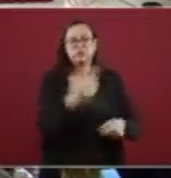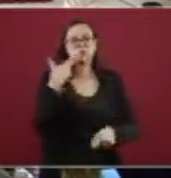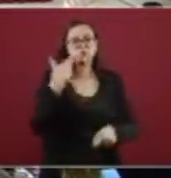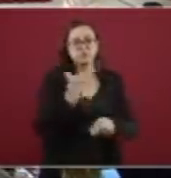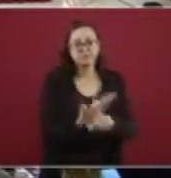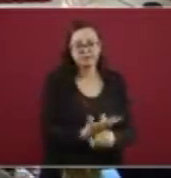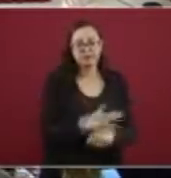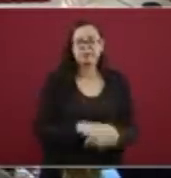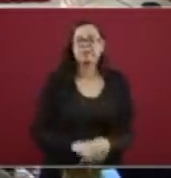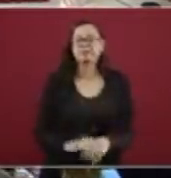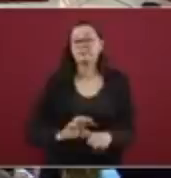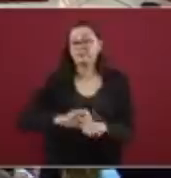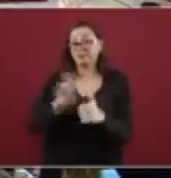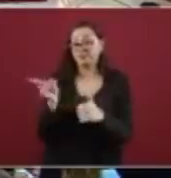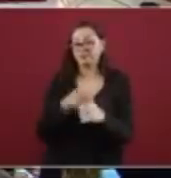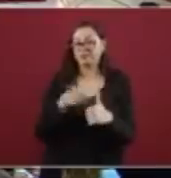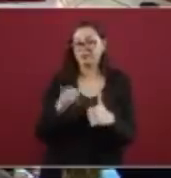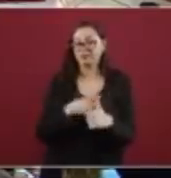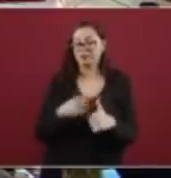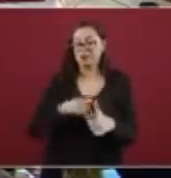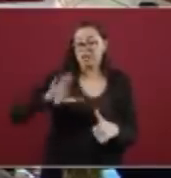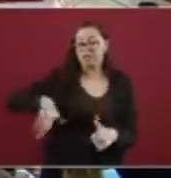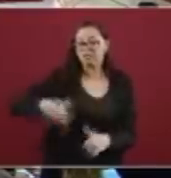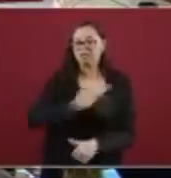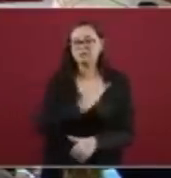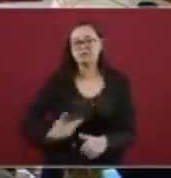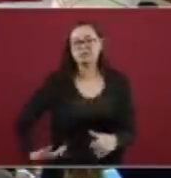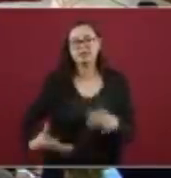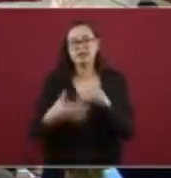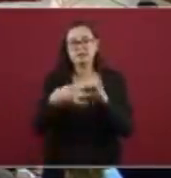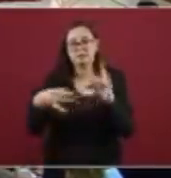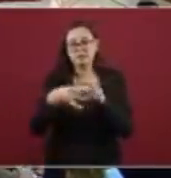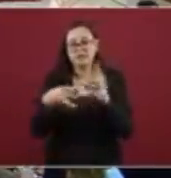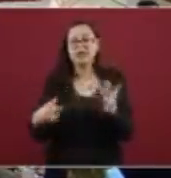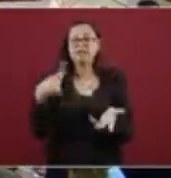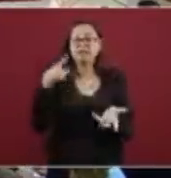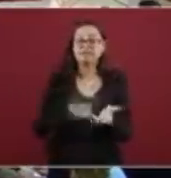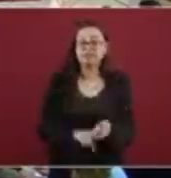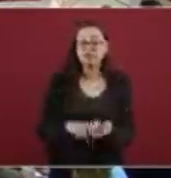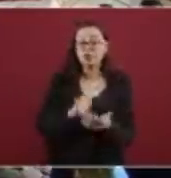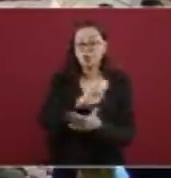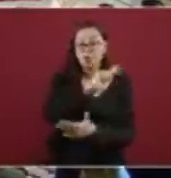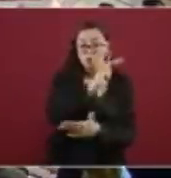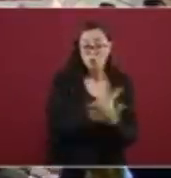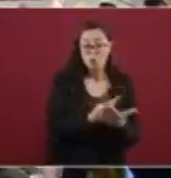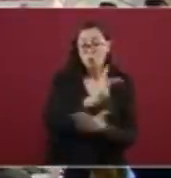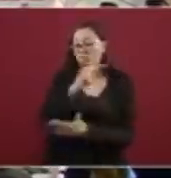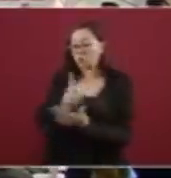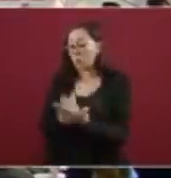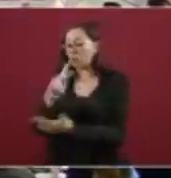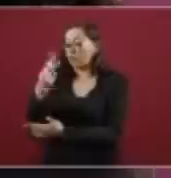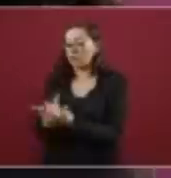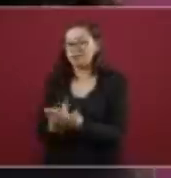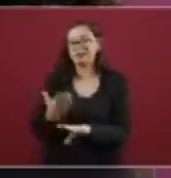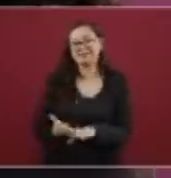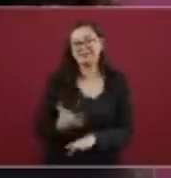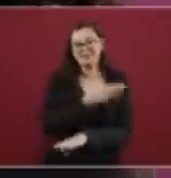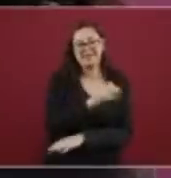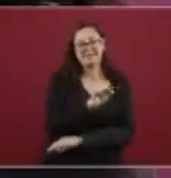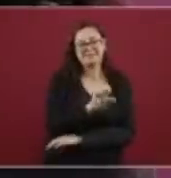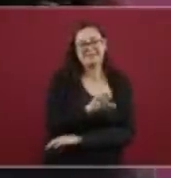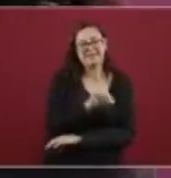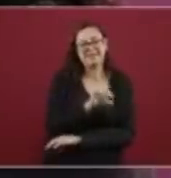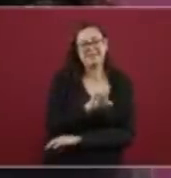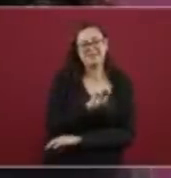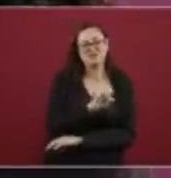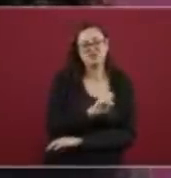nuestro presidente, lo que intentamos hacer es, en los programas que ya se tenían antes como Secretaría de Desarrollo Social,